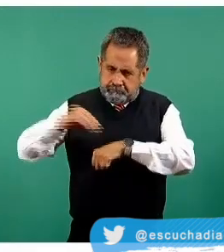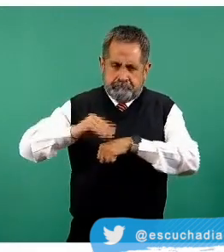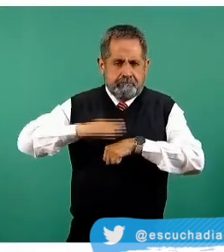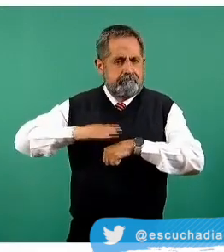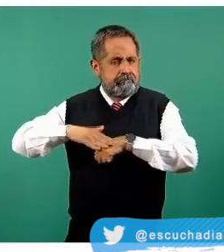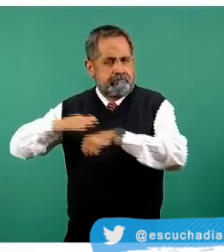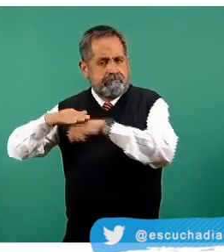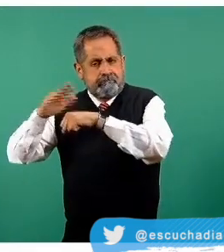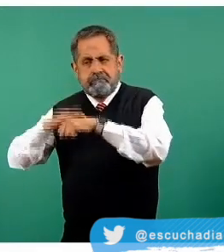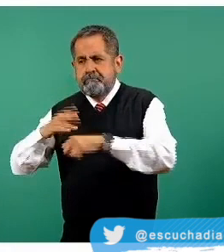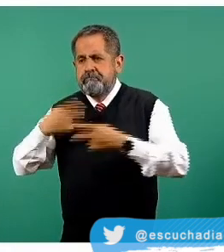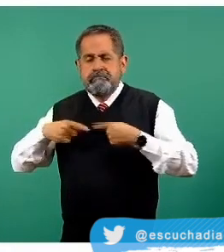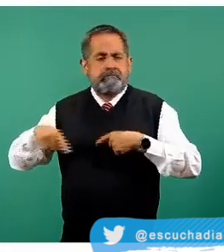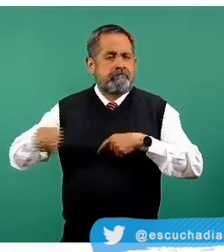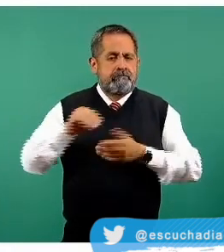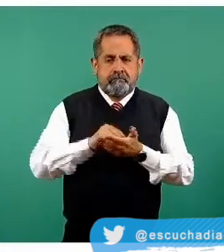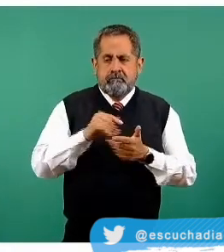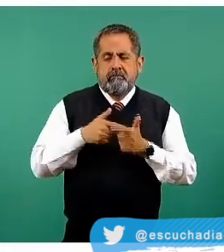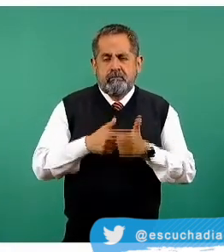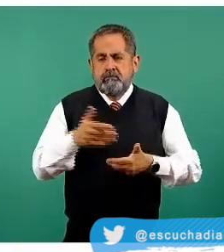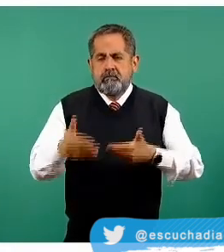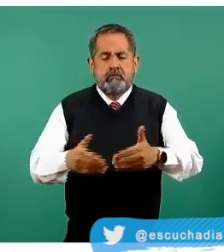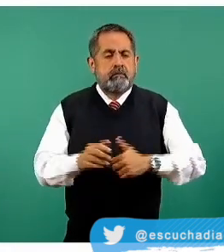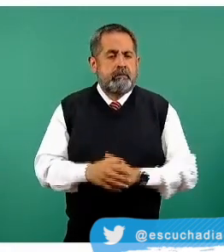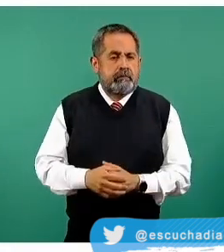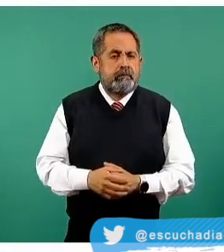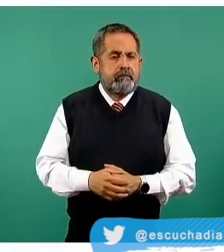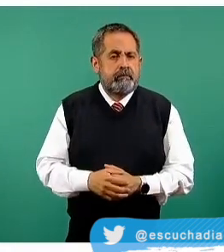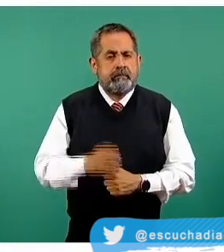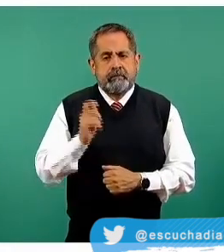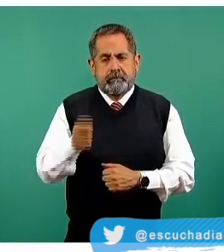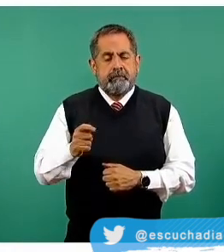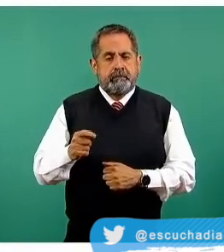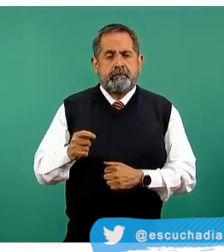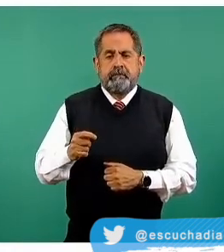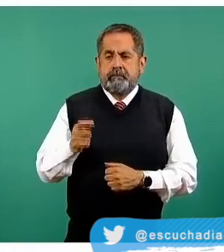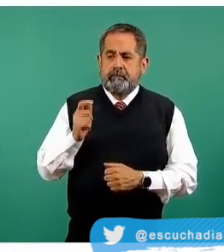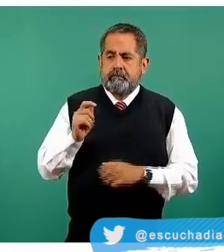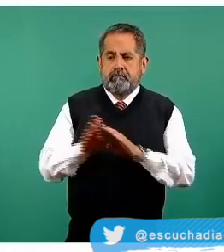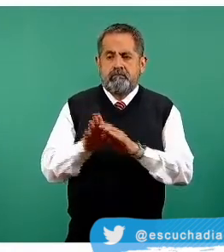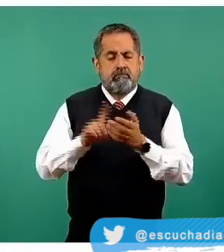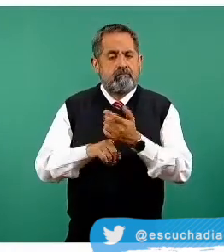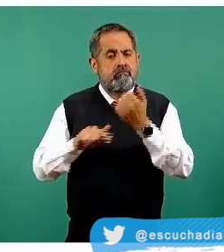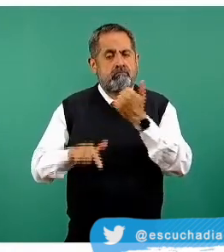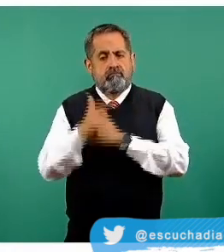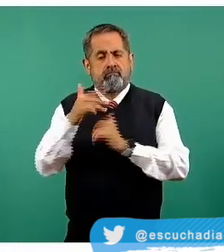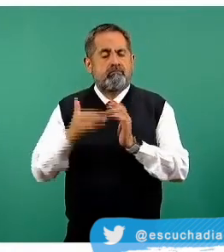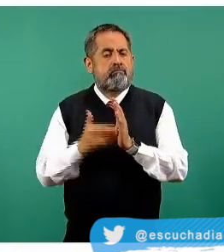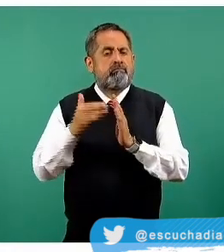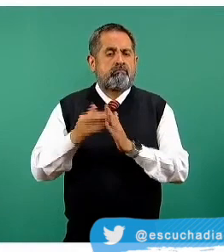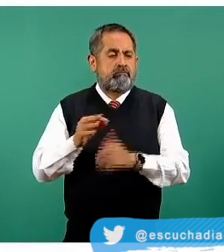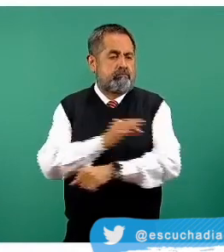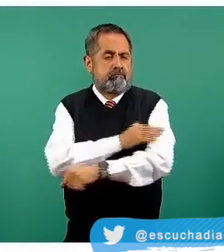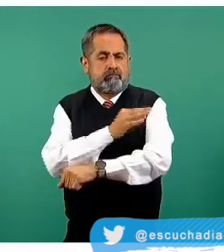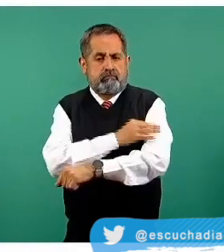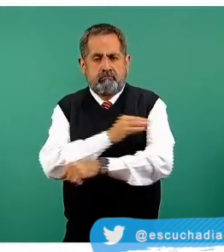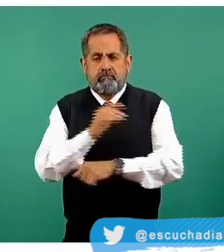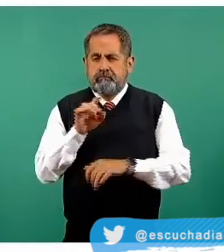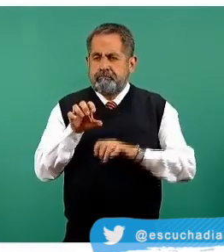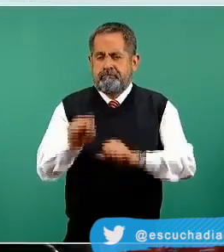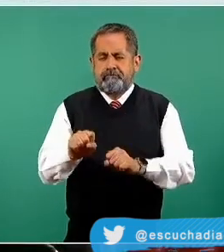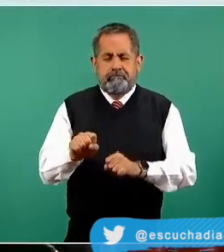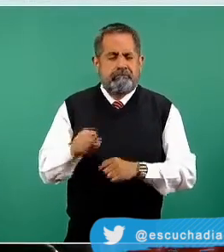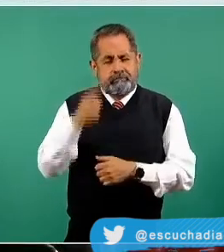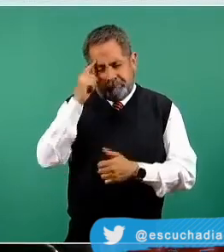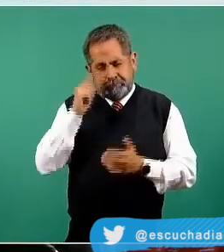ayudar a que esta tendencia continúe. Ya nos estamos acercando a los 12 millones de vacunas aplicadas. De seguro vamos a estar más